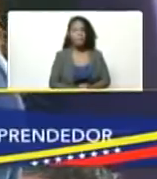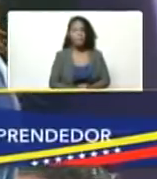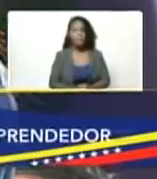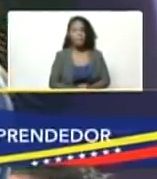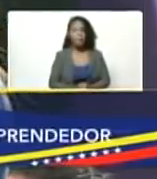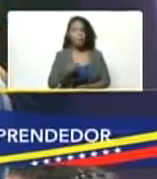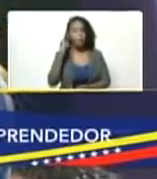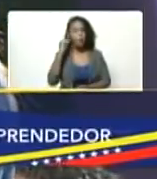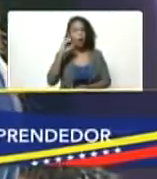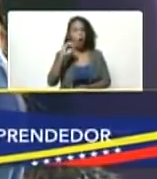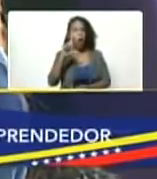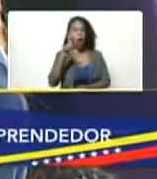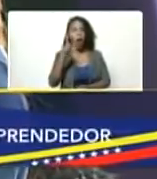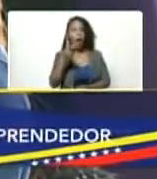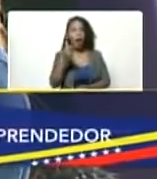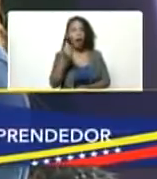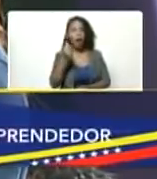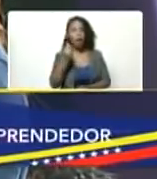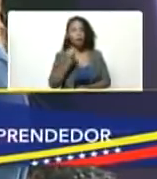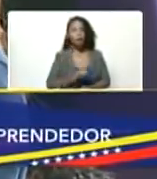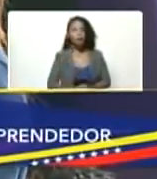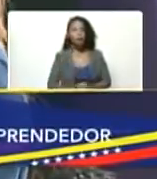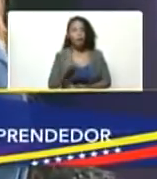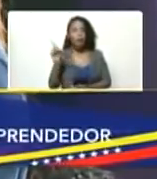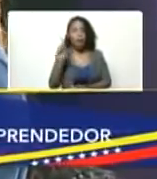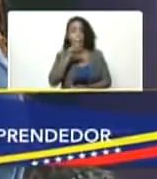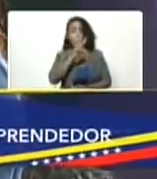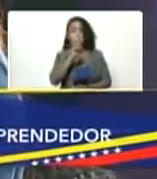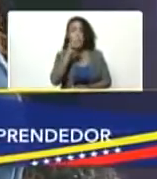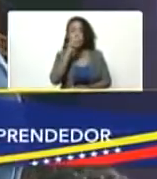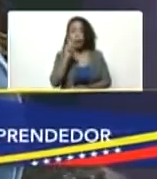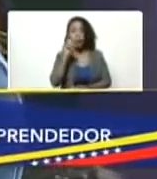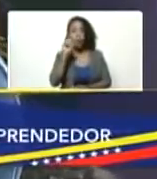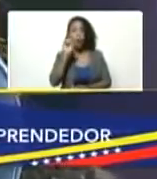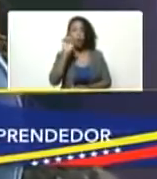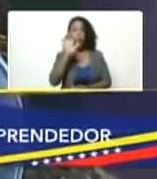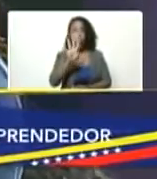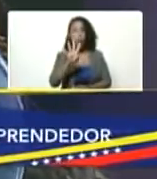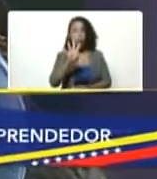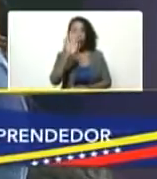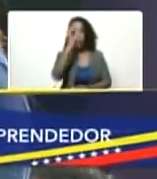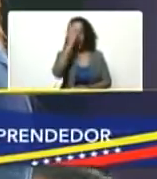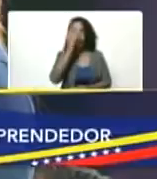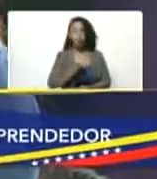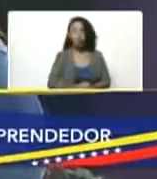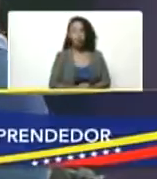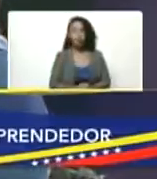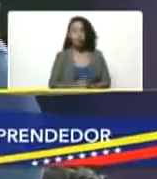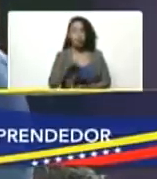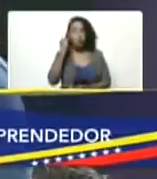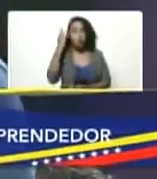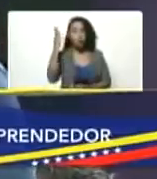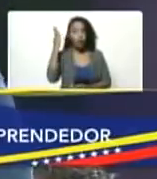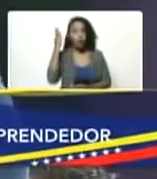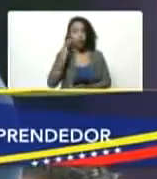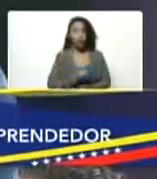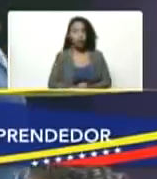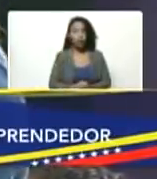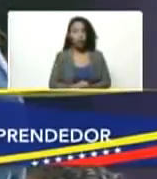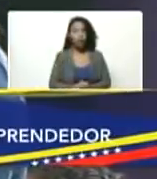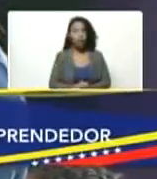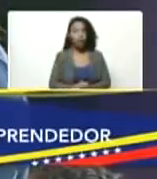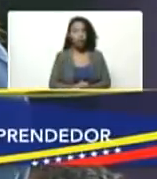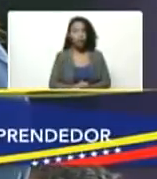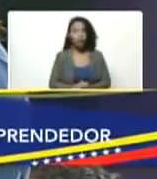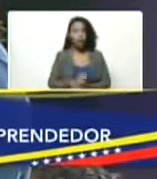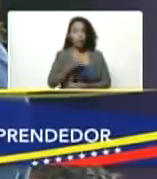Olga Luisa, tenía 20 años el 4 de febrero. Olga Luisa,